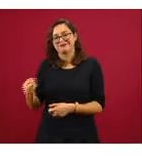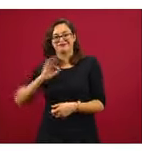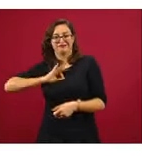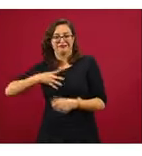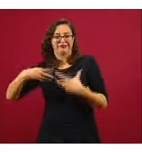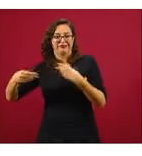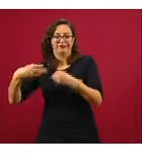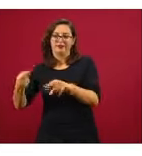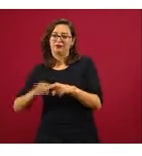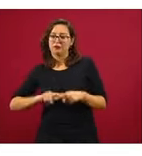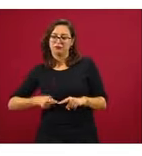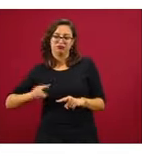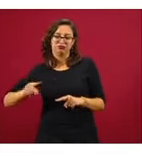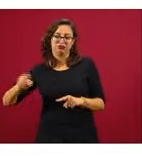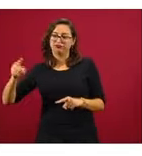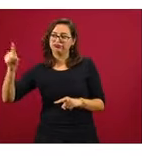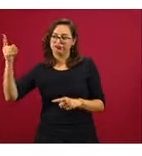y